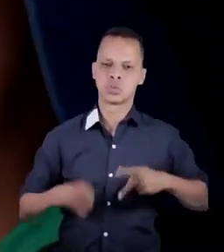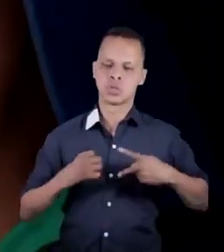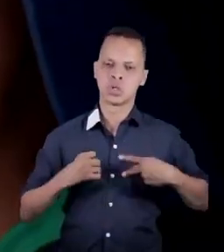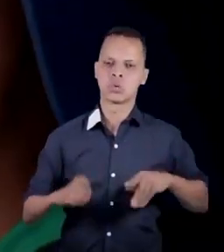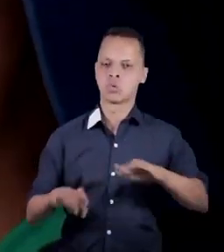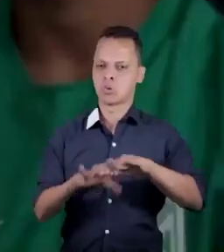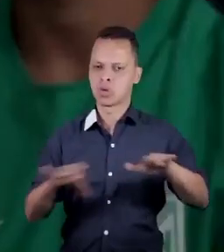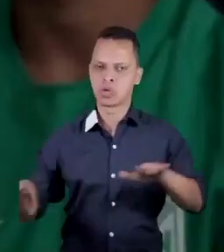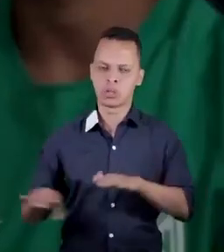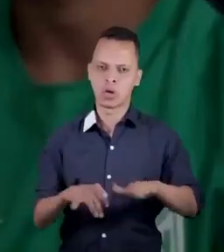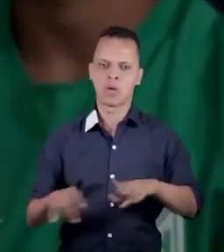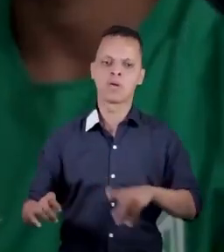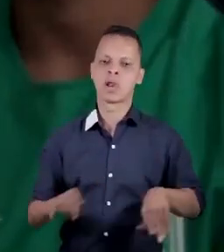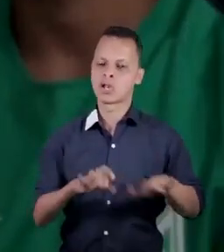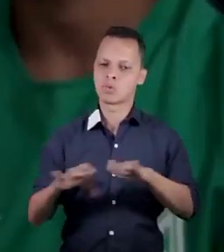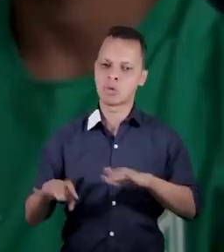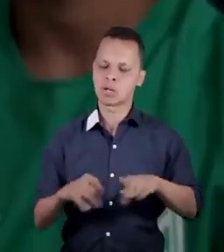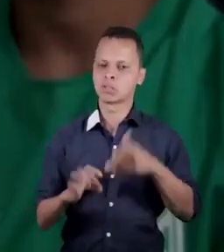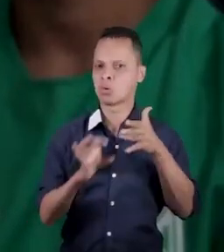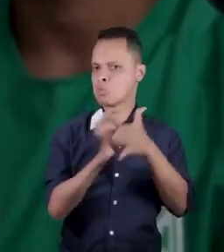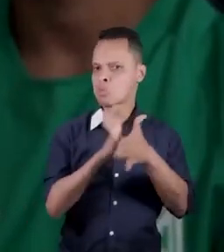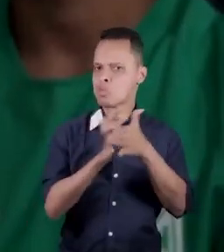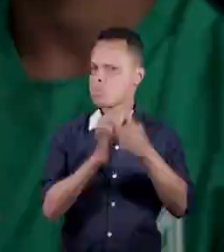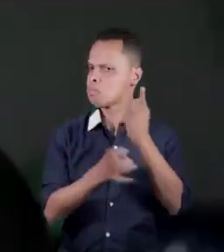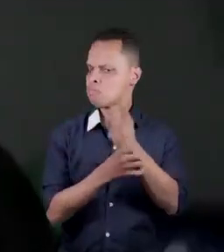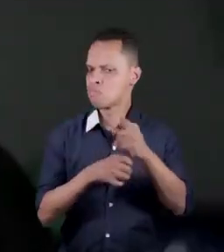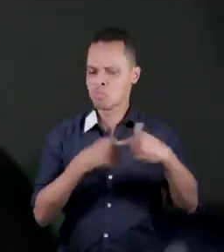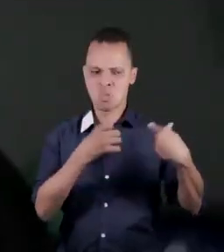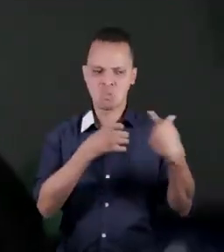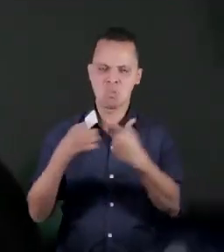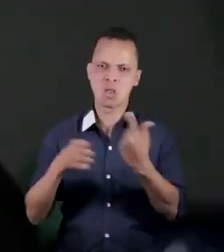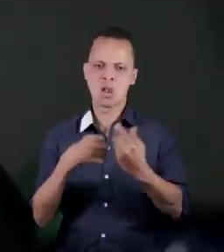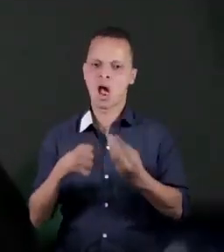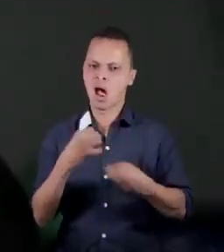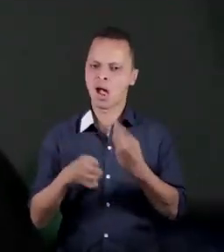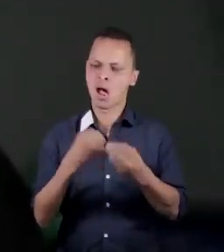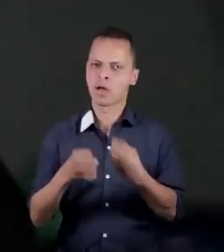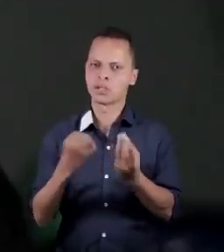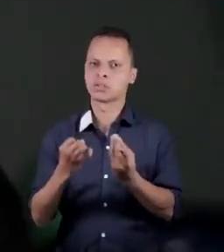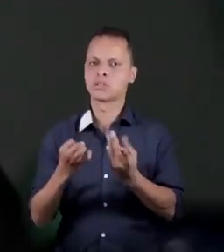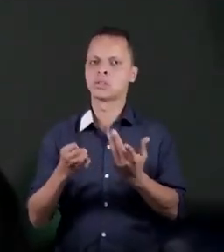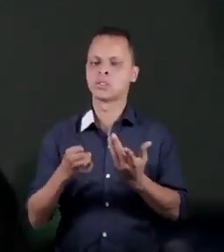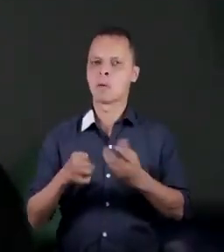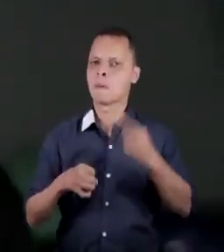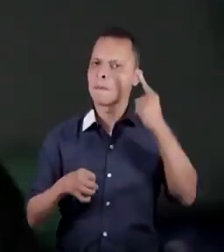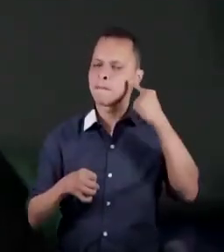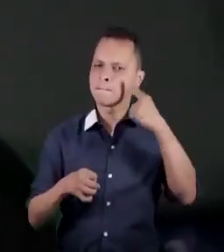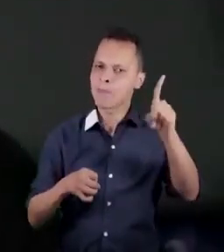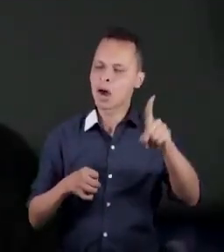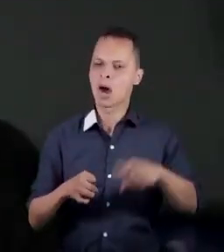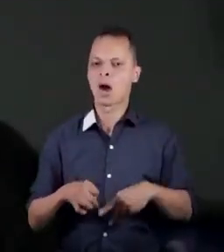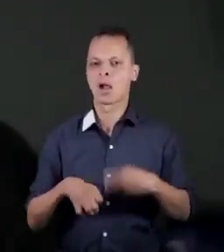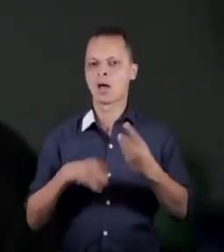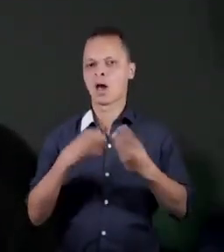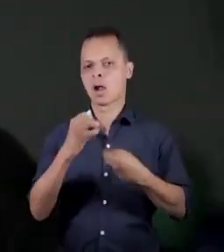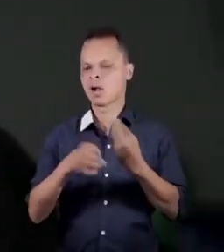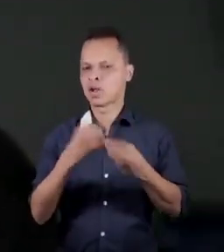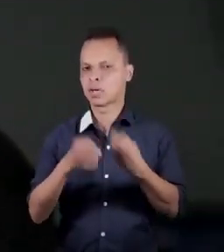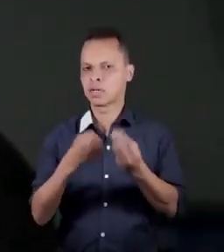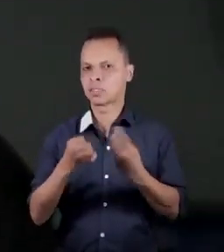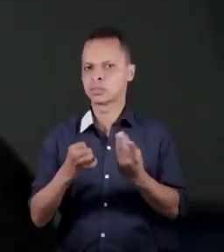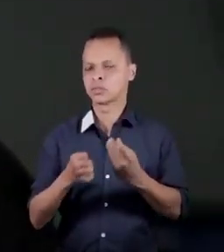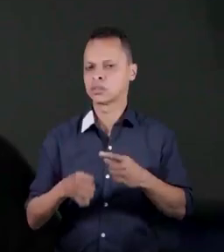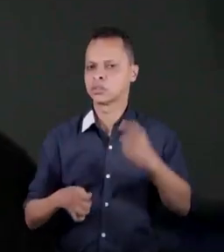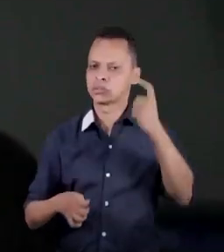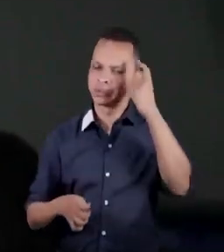nuestro territorio entonces es un espacio para que los podamos discutir y para que podamos definir acciones para para realizar después de